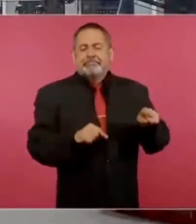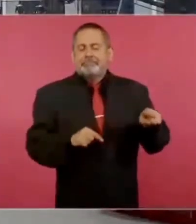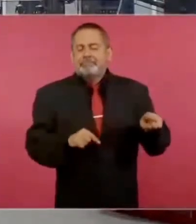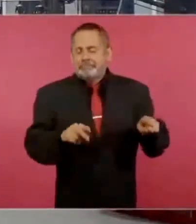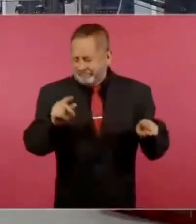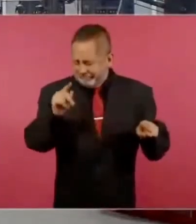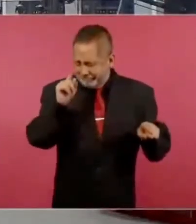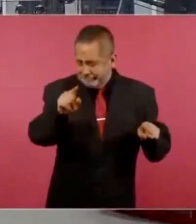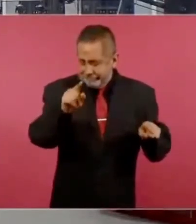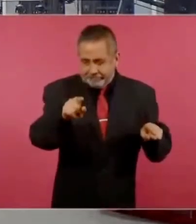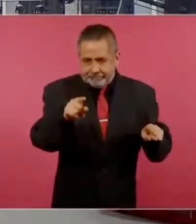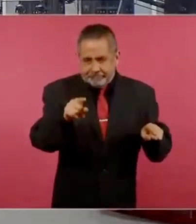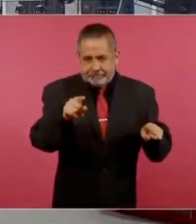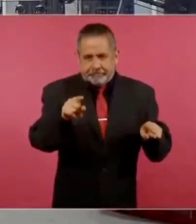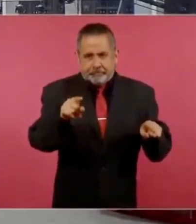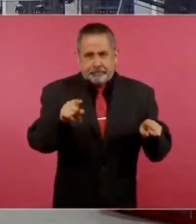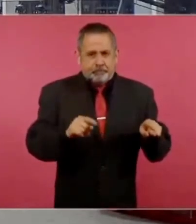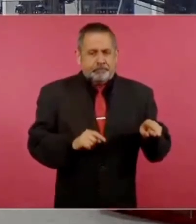a